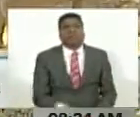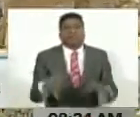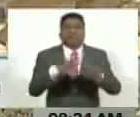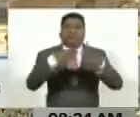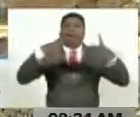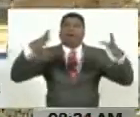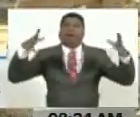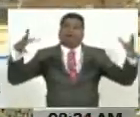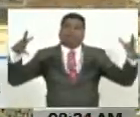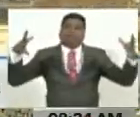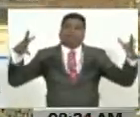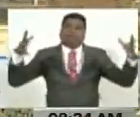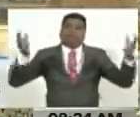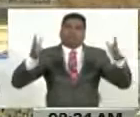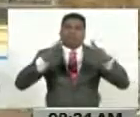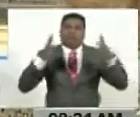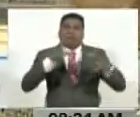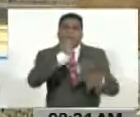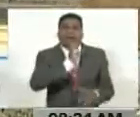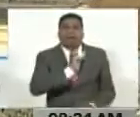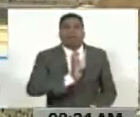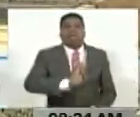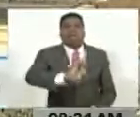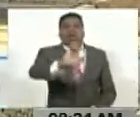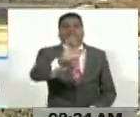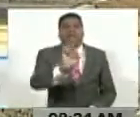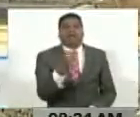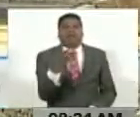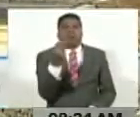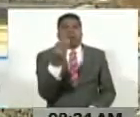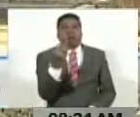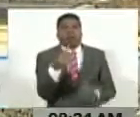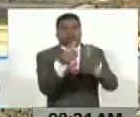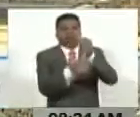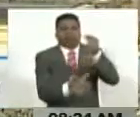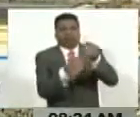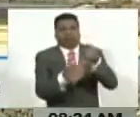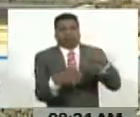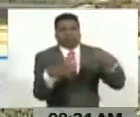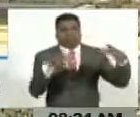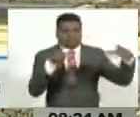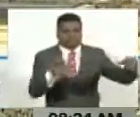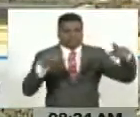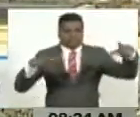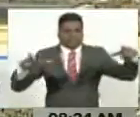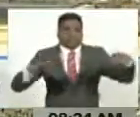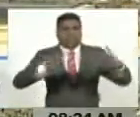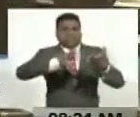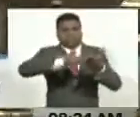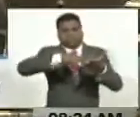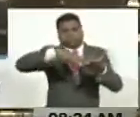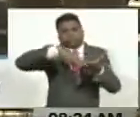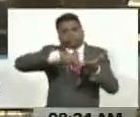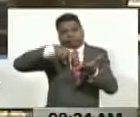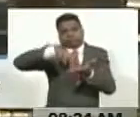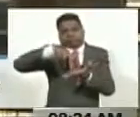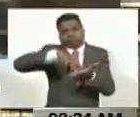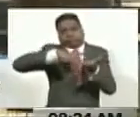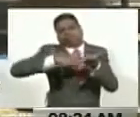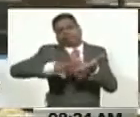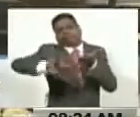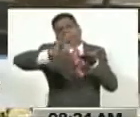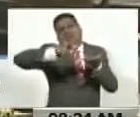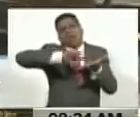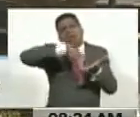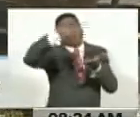tamaño, oye, que provoca una gran cantidad de heces en el momento de una diarrea, provocándole un resbalón en el momento que iba saliendo